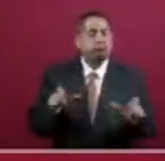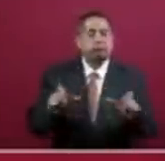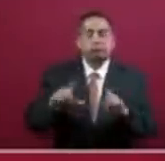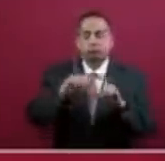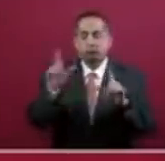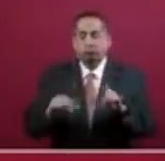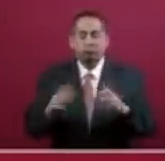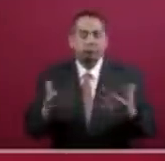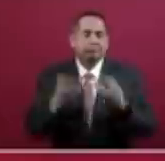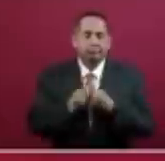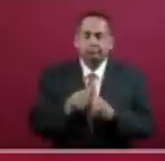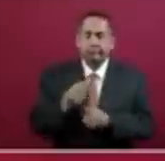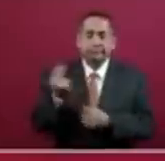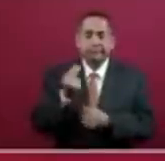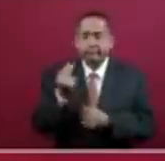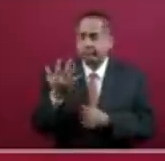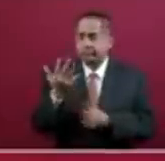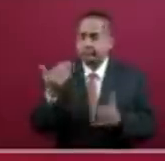a 50,000